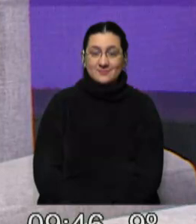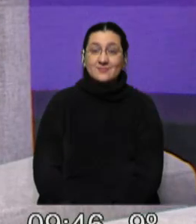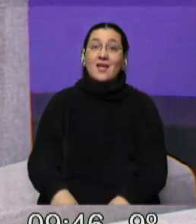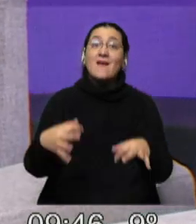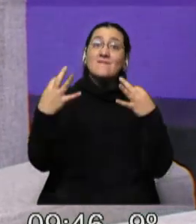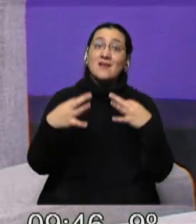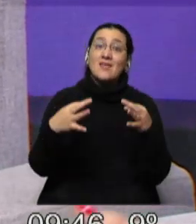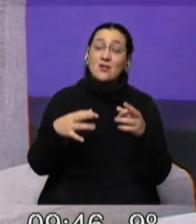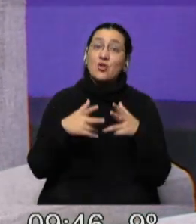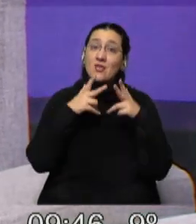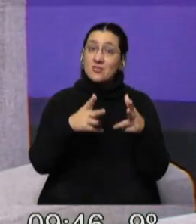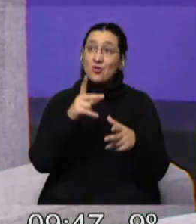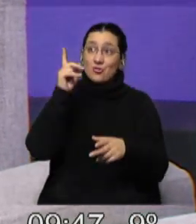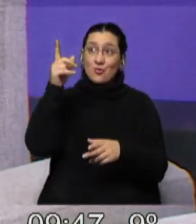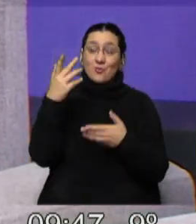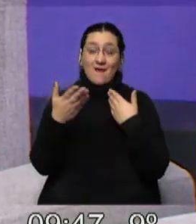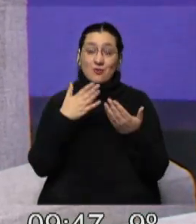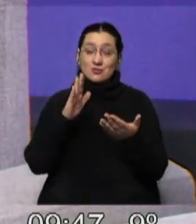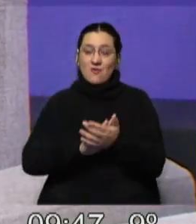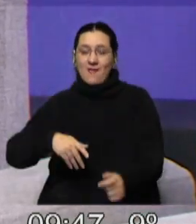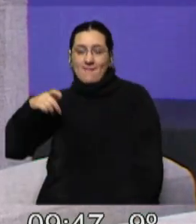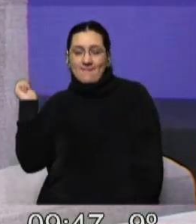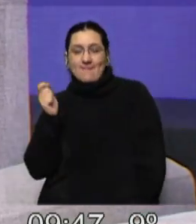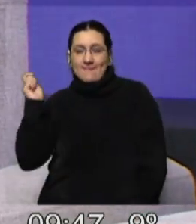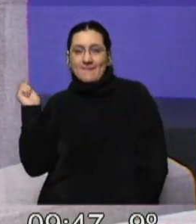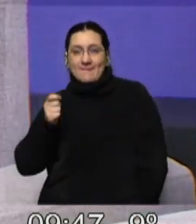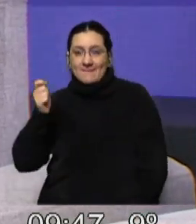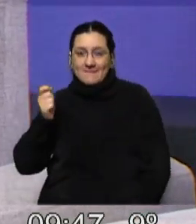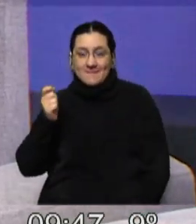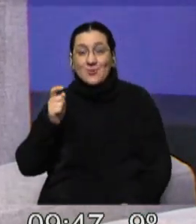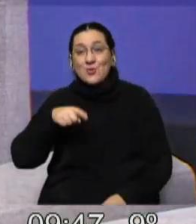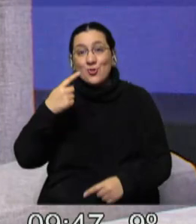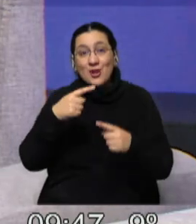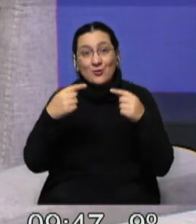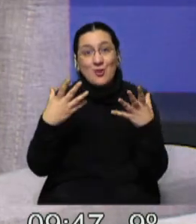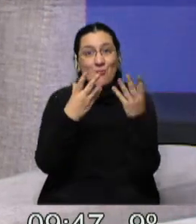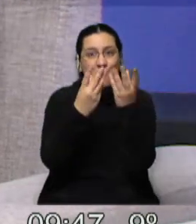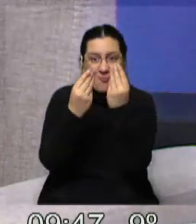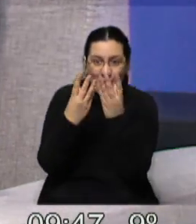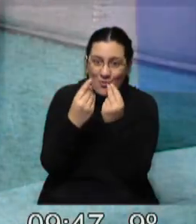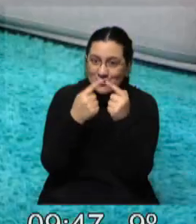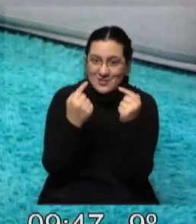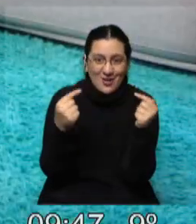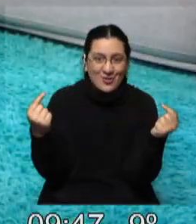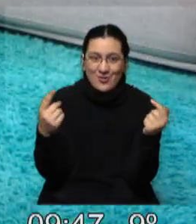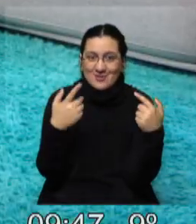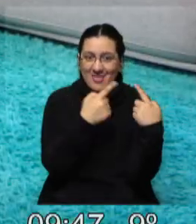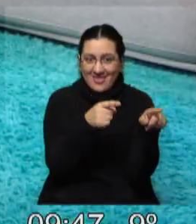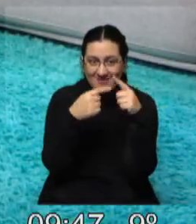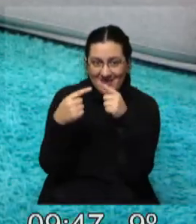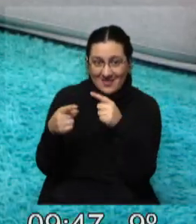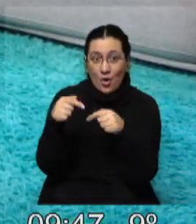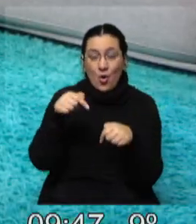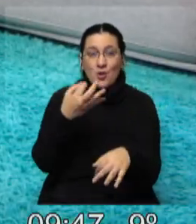Y es verdad lo que dijo Dios, porque habló de látigos y otras cosas más que hoy en la mañana de Ciudad Viva, la doctora Vivian Dufo nos va a